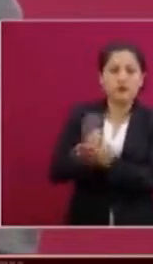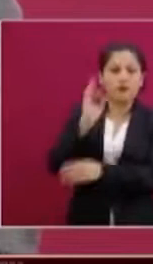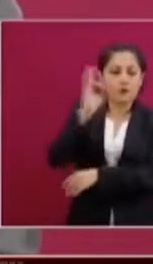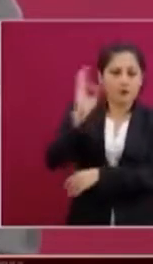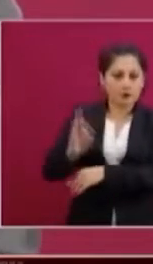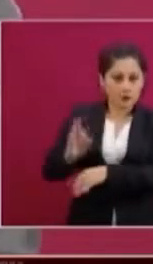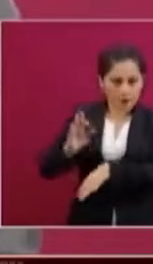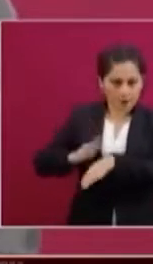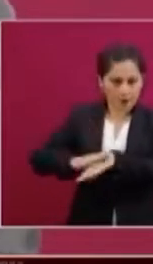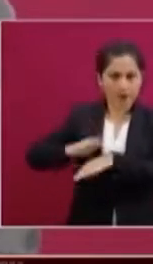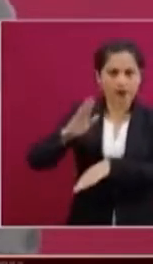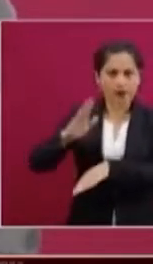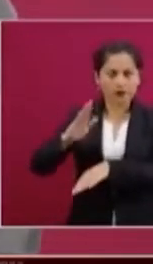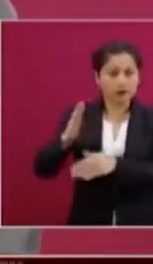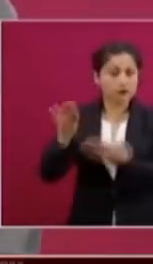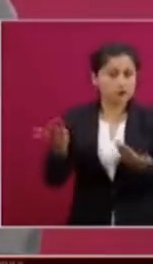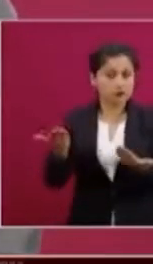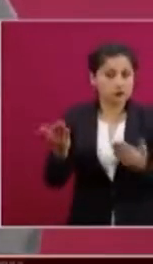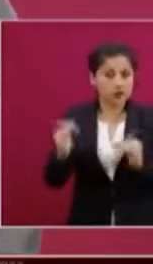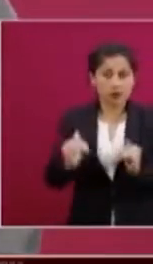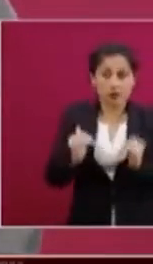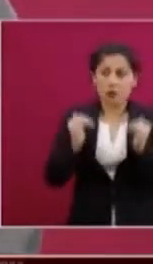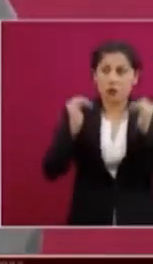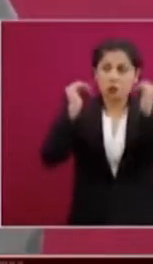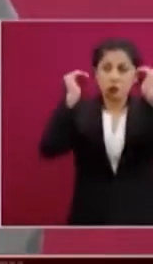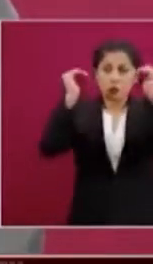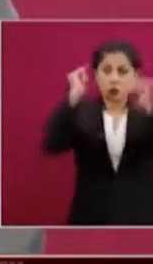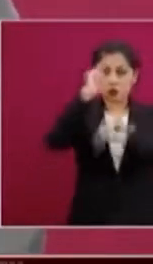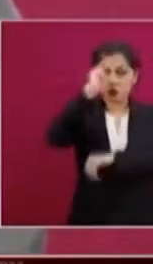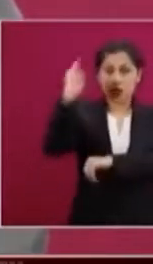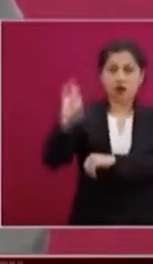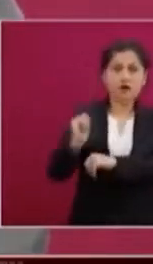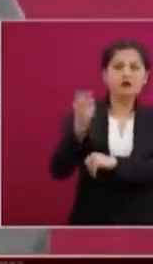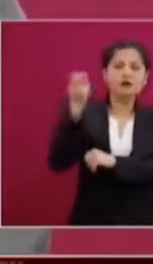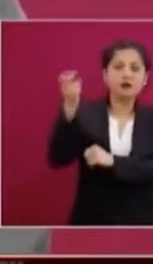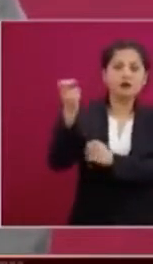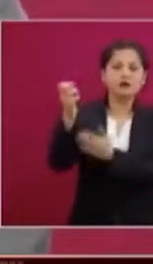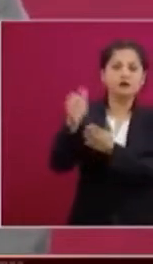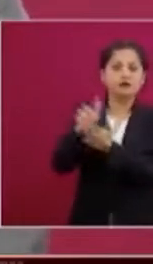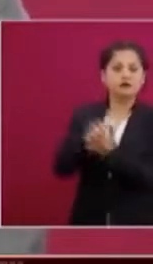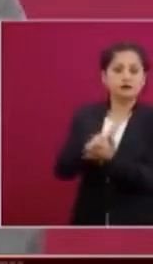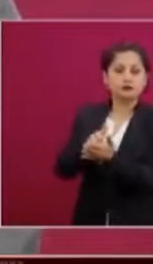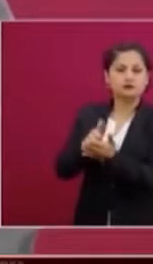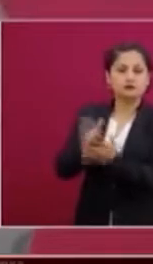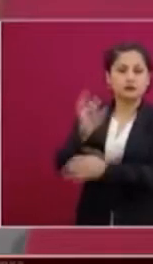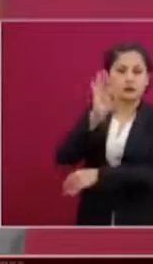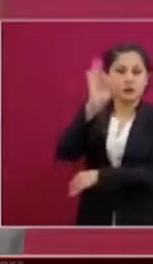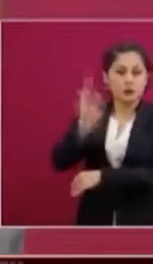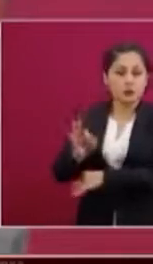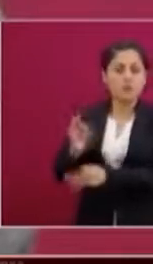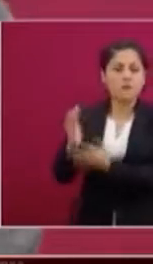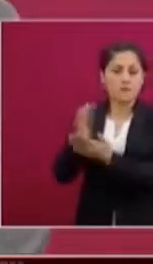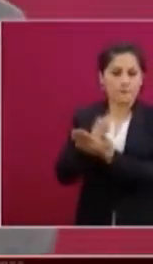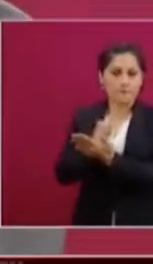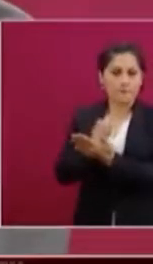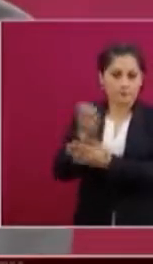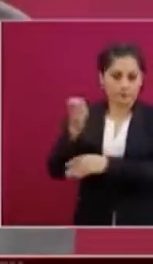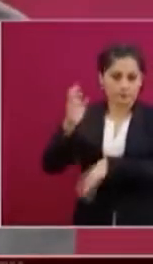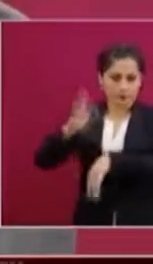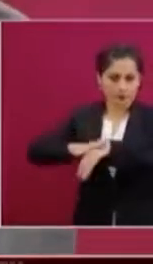hasta dónde un colaborador, un subordinado debe actuar en serio propio? ¿Cuál es el límite